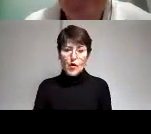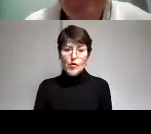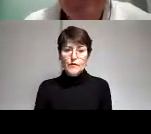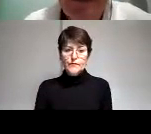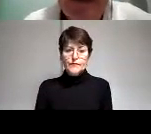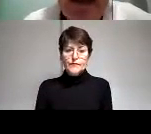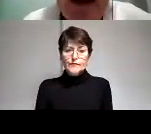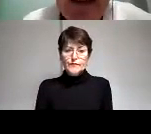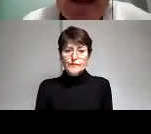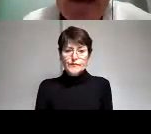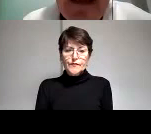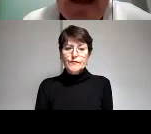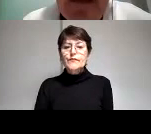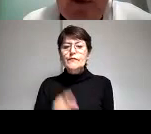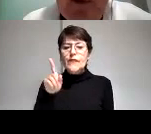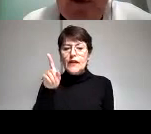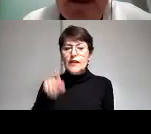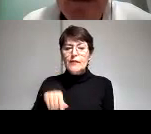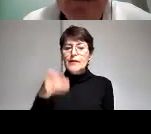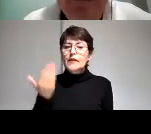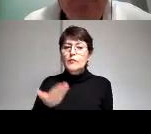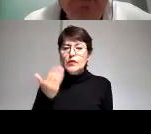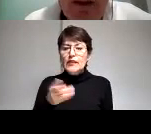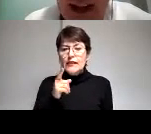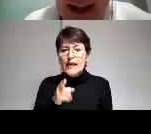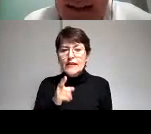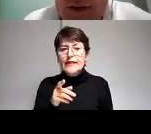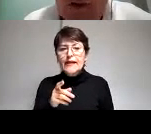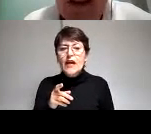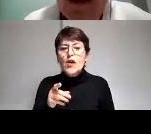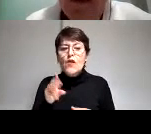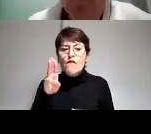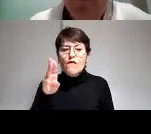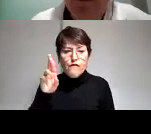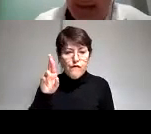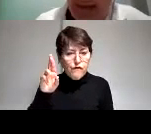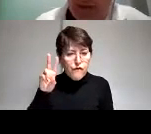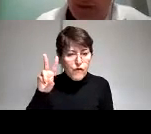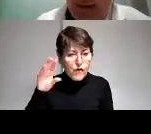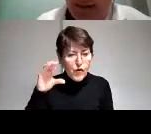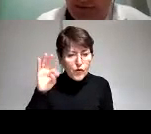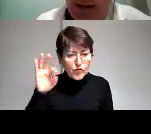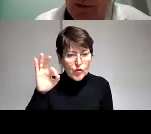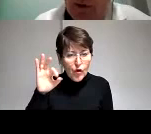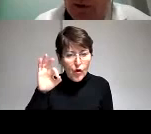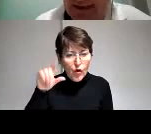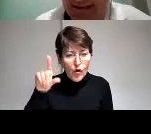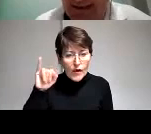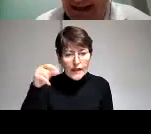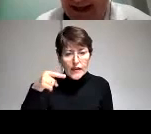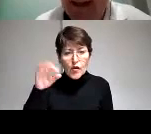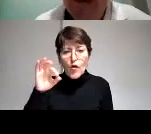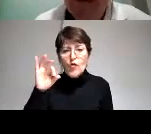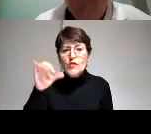colónica. Además, este producto contiene fructooligosacáridos, que son hidratos de carbono de